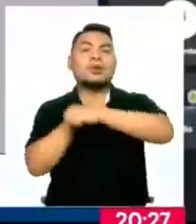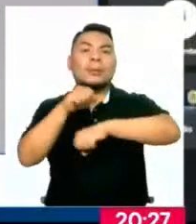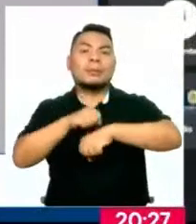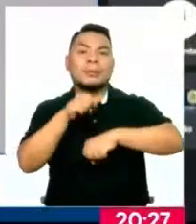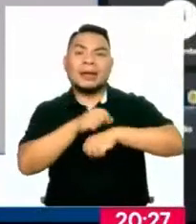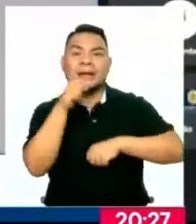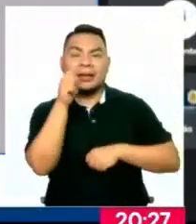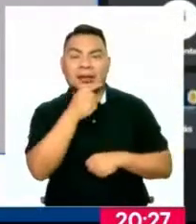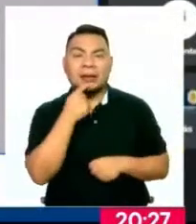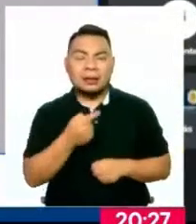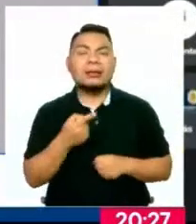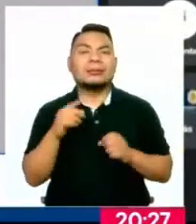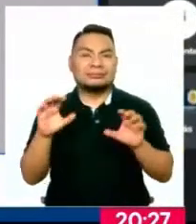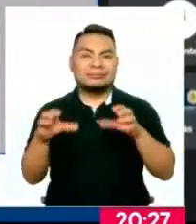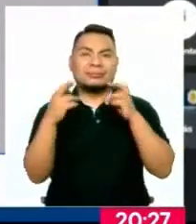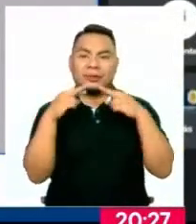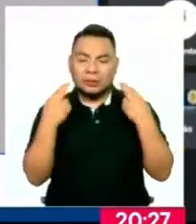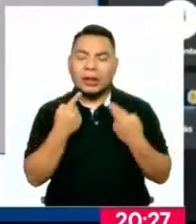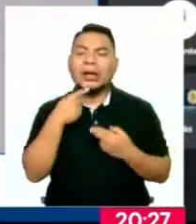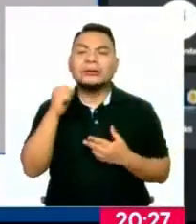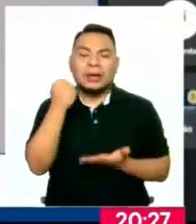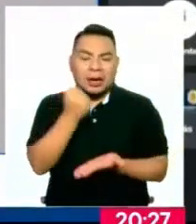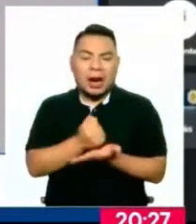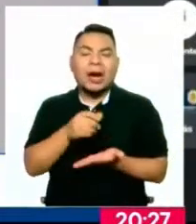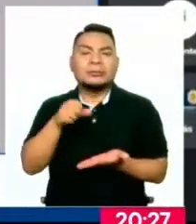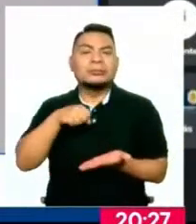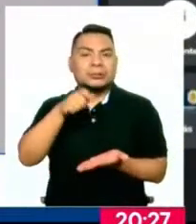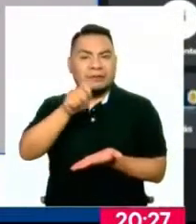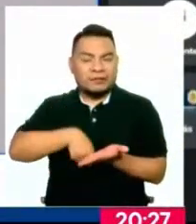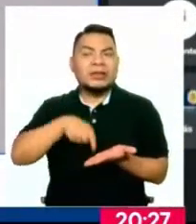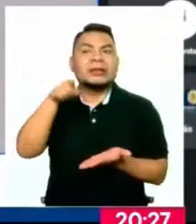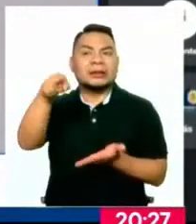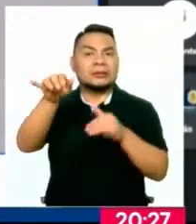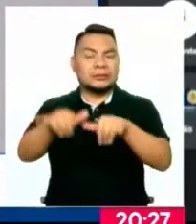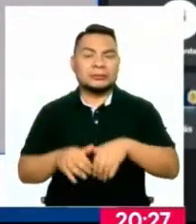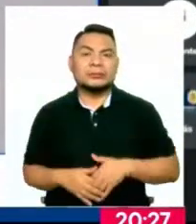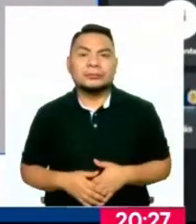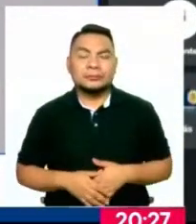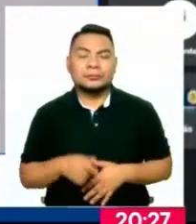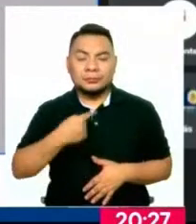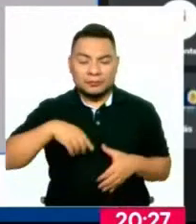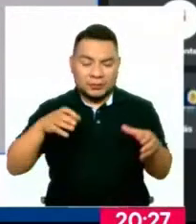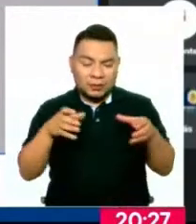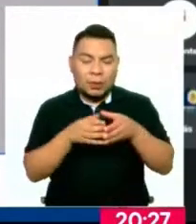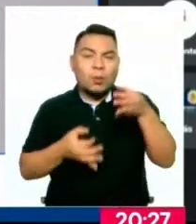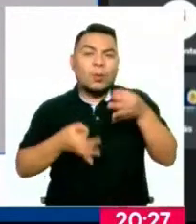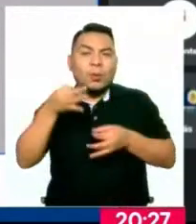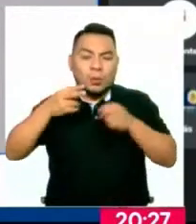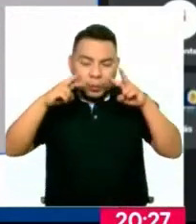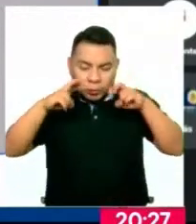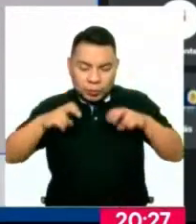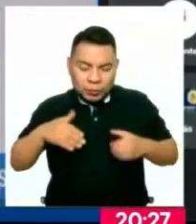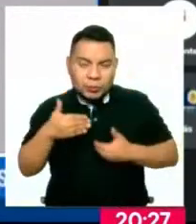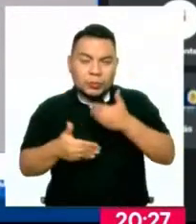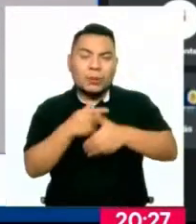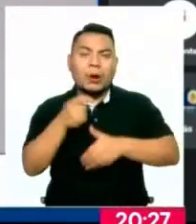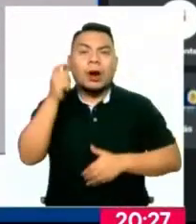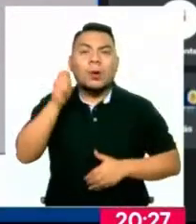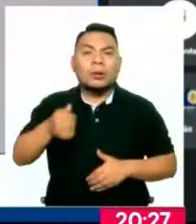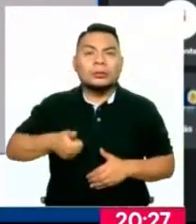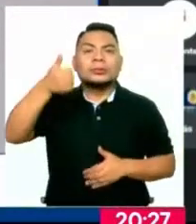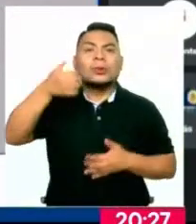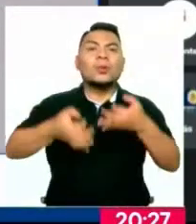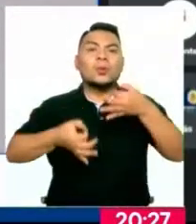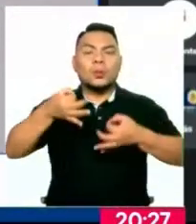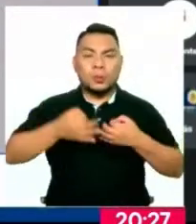Ventanilla dictó finalmente el impedimento de salida del país. Este Juzgado de Investigación Preparatoria Transitorio de la Corte Superior